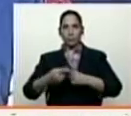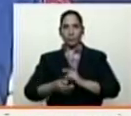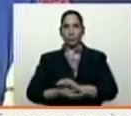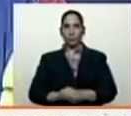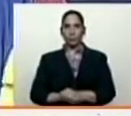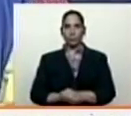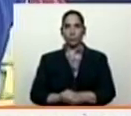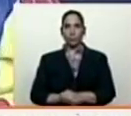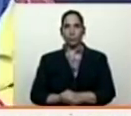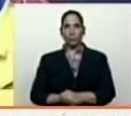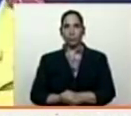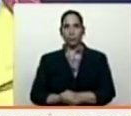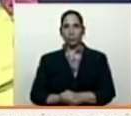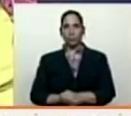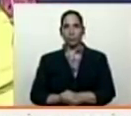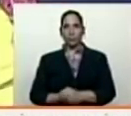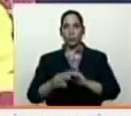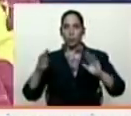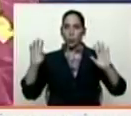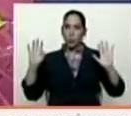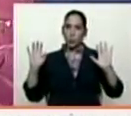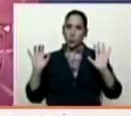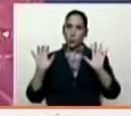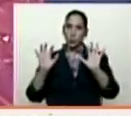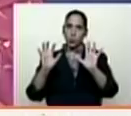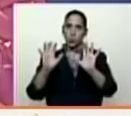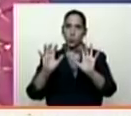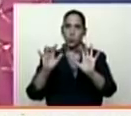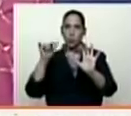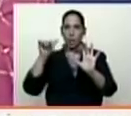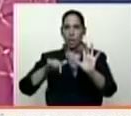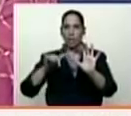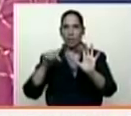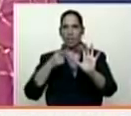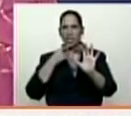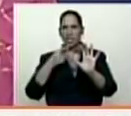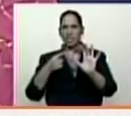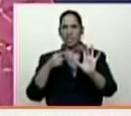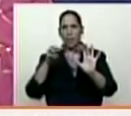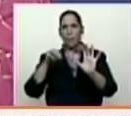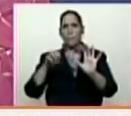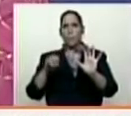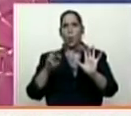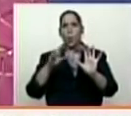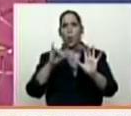200 años después, nos encontramos aquí. Decía Morillo, los rebeldes de Venezuela.